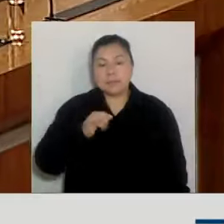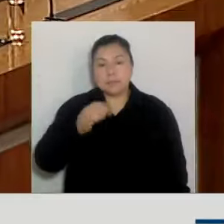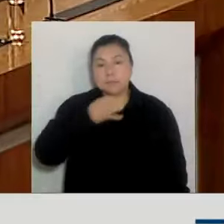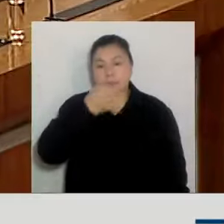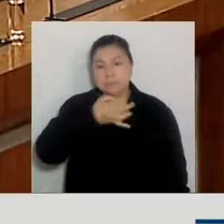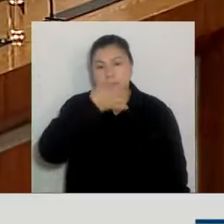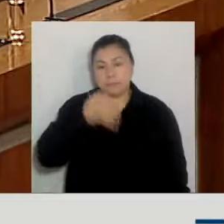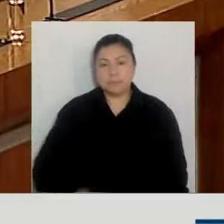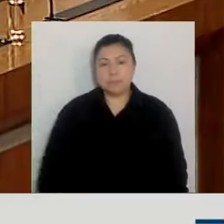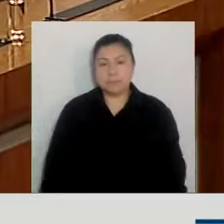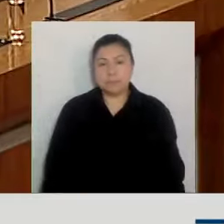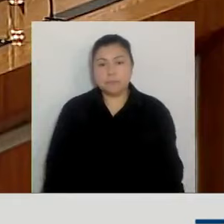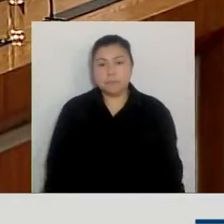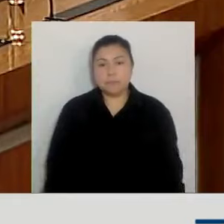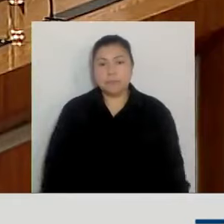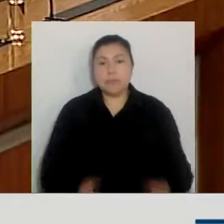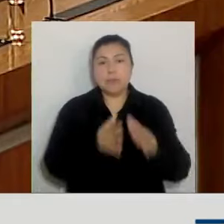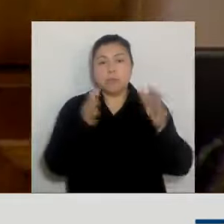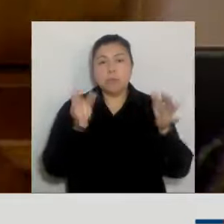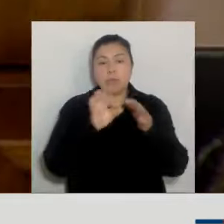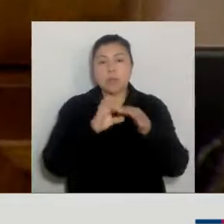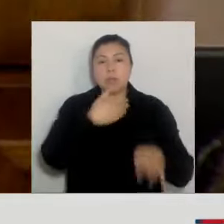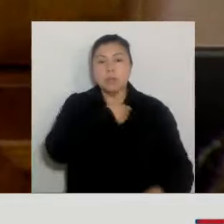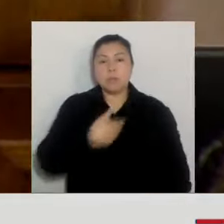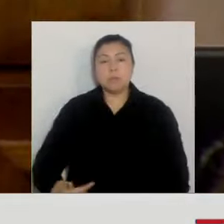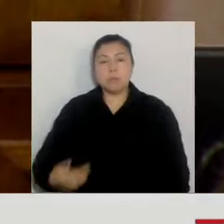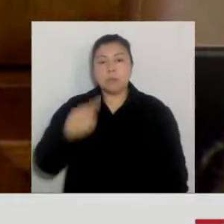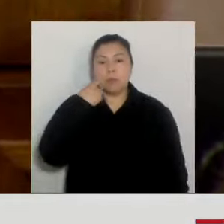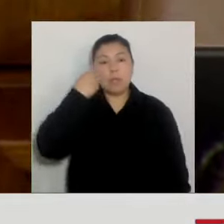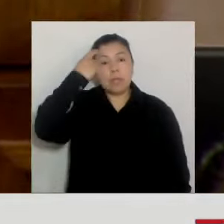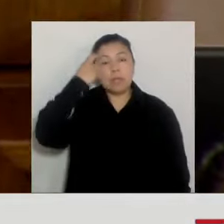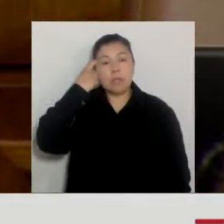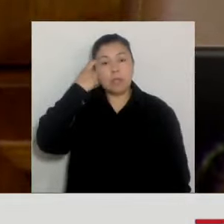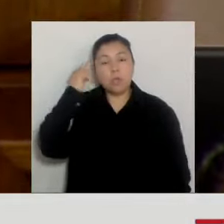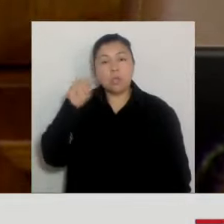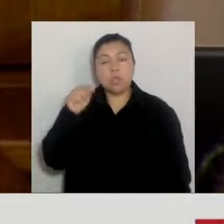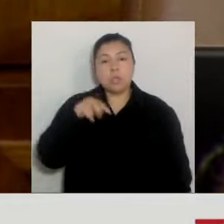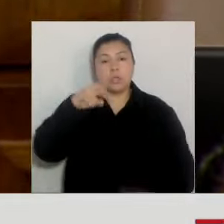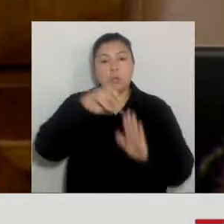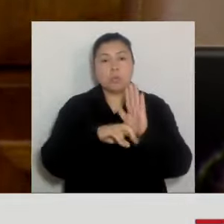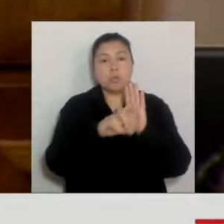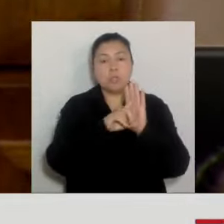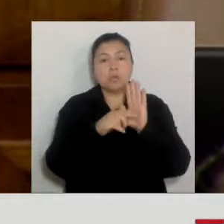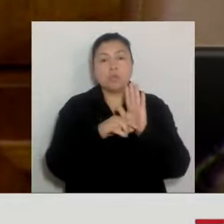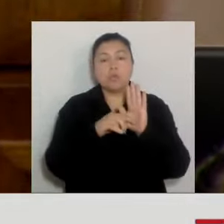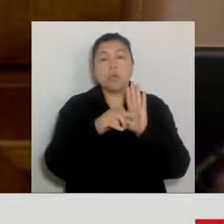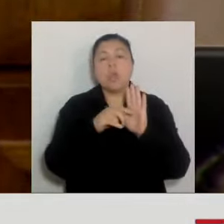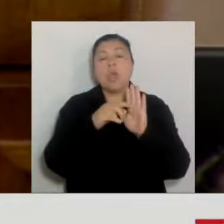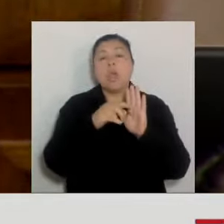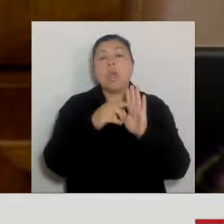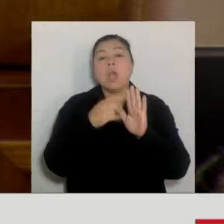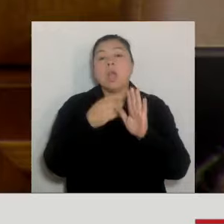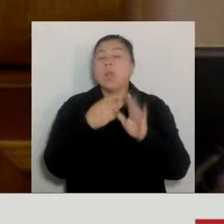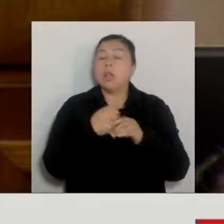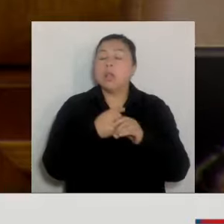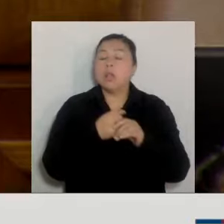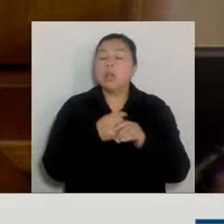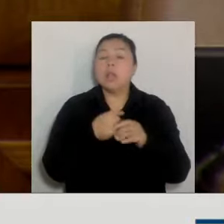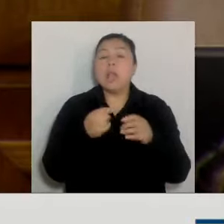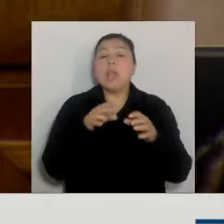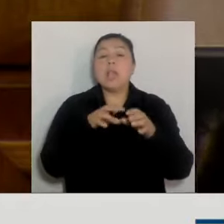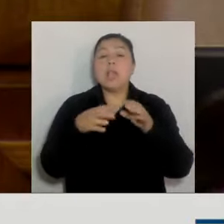Sánchez Muchas gracias presidente Creo que este proyecto al igual que un proyecto en su momento del etiquetado de carne